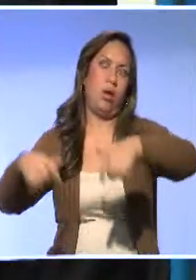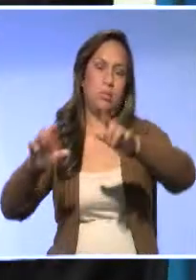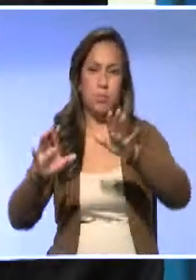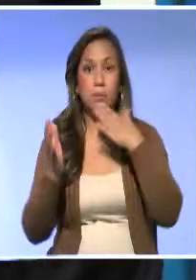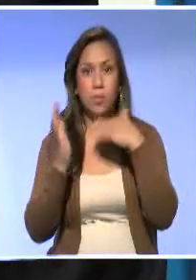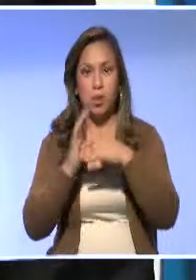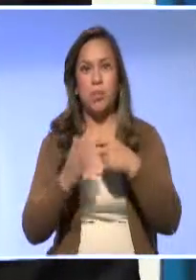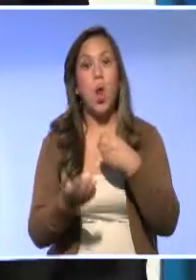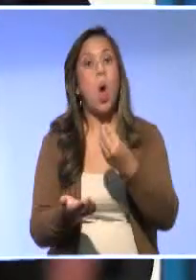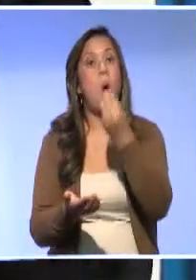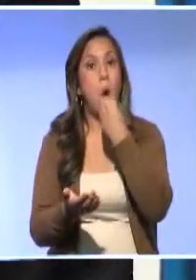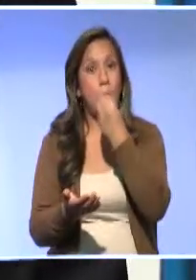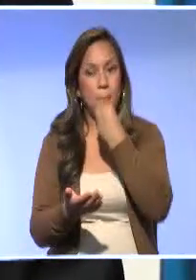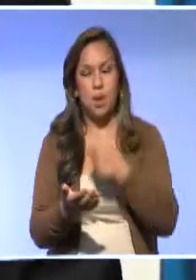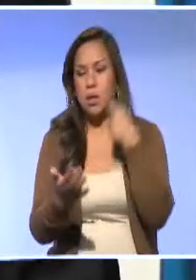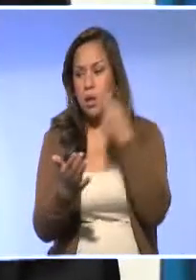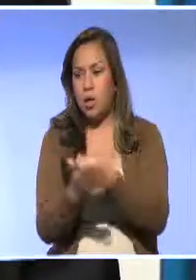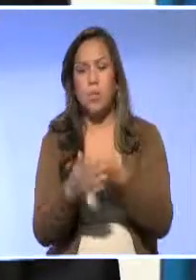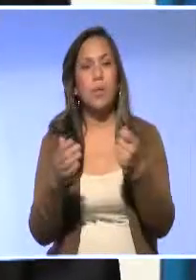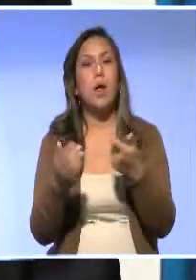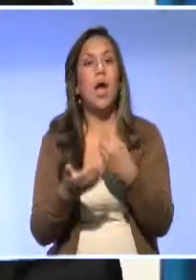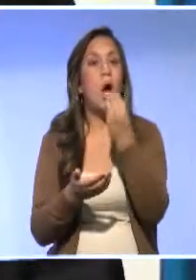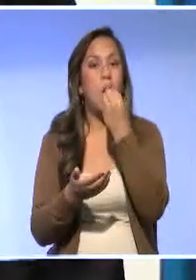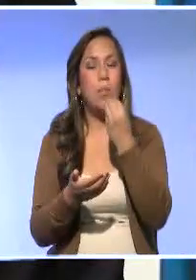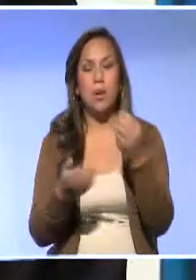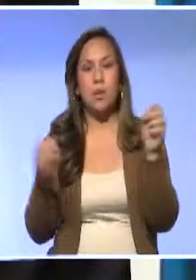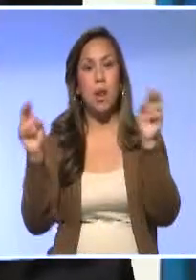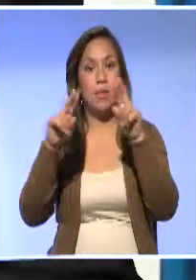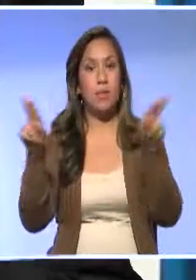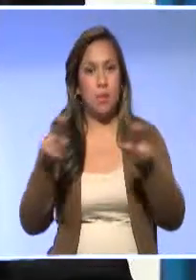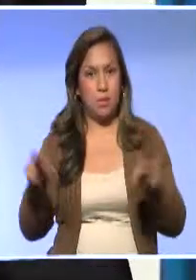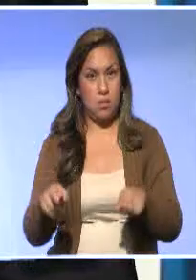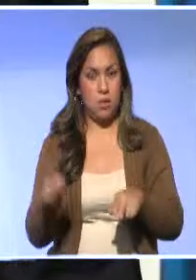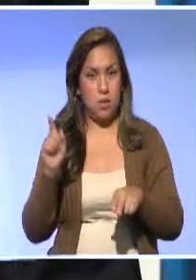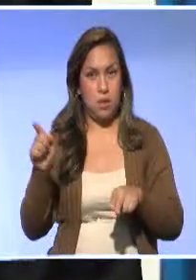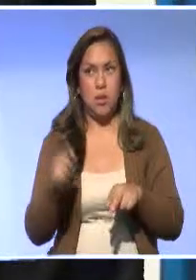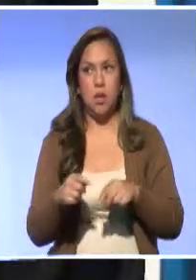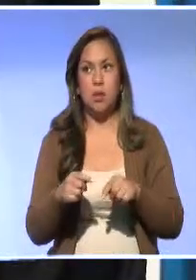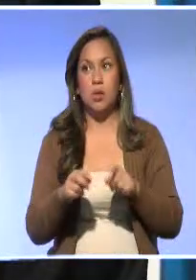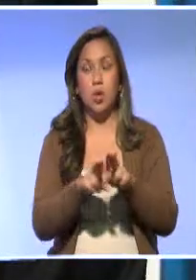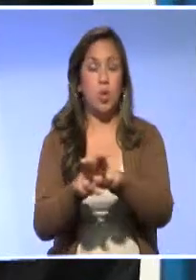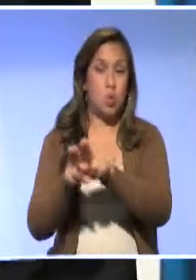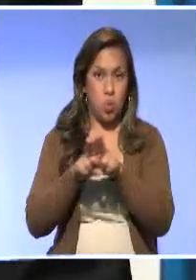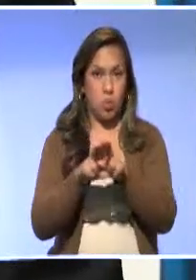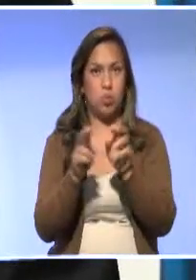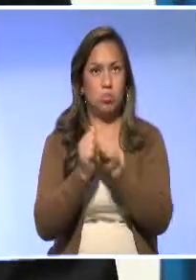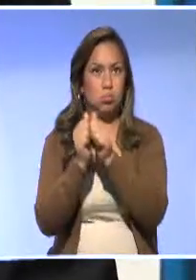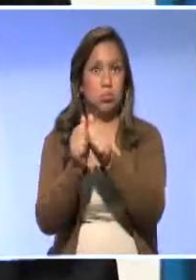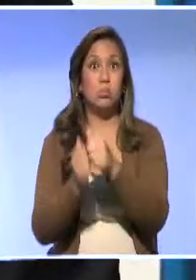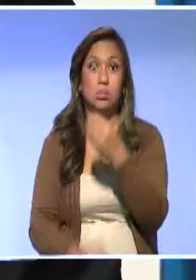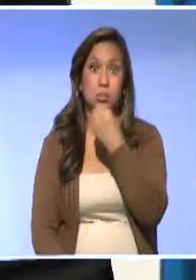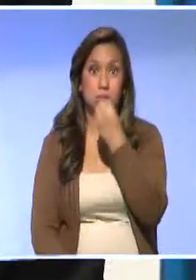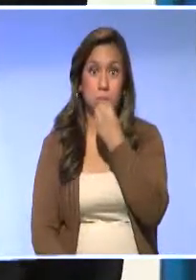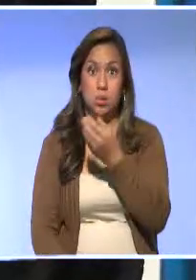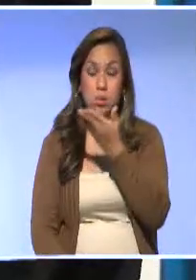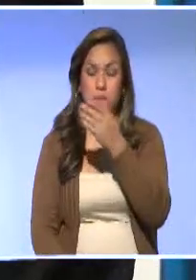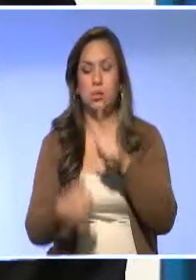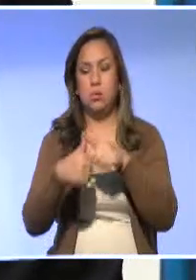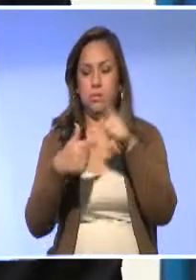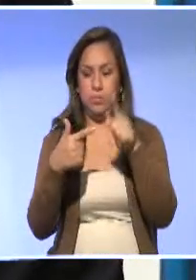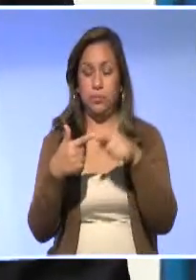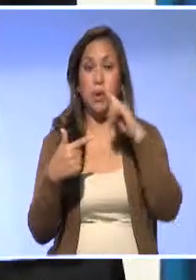la cena de navidad lo más importante es en esta temporada pasar juntos entonces hay que priorizar el tema de la comida para la cena después